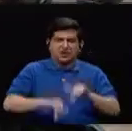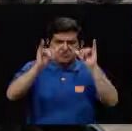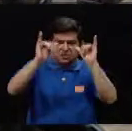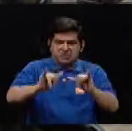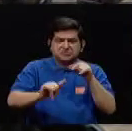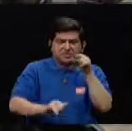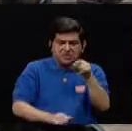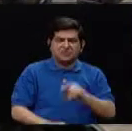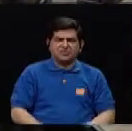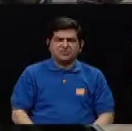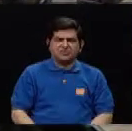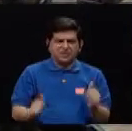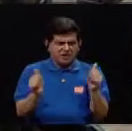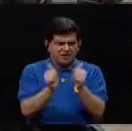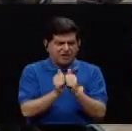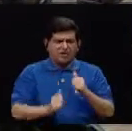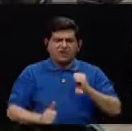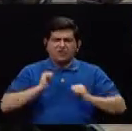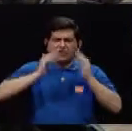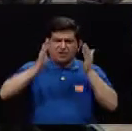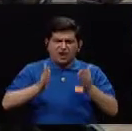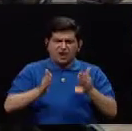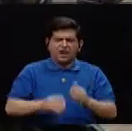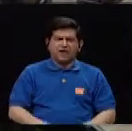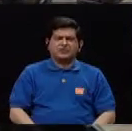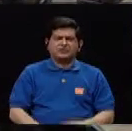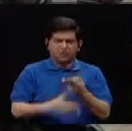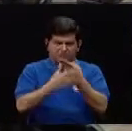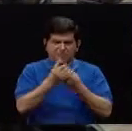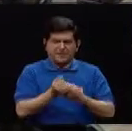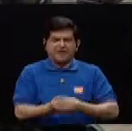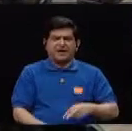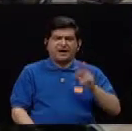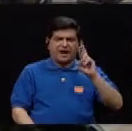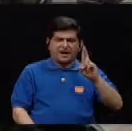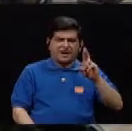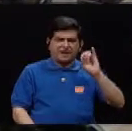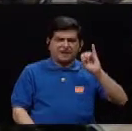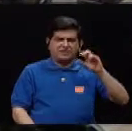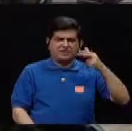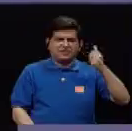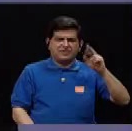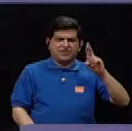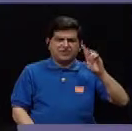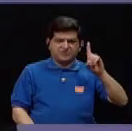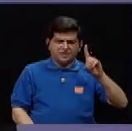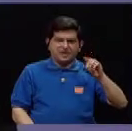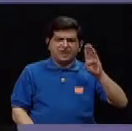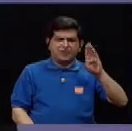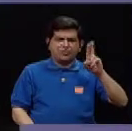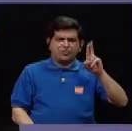dejaron con el actor que fue su pareja. Con Richard Burton. Sí, entonces